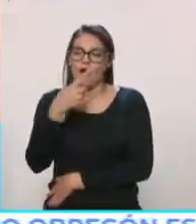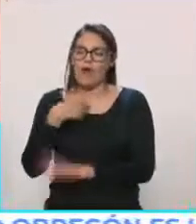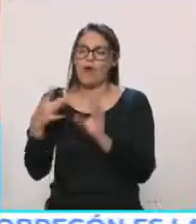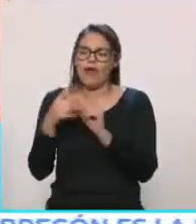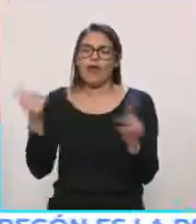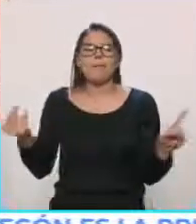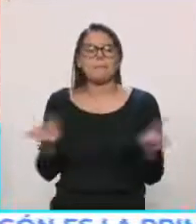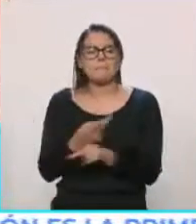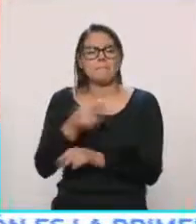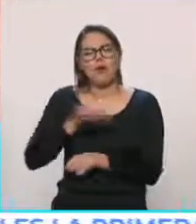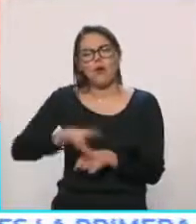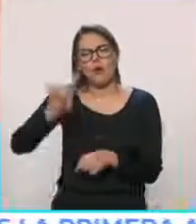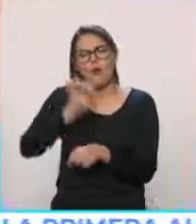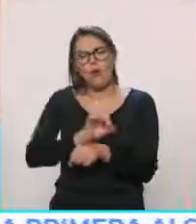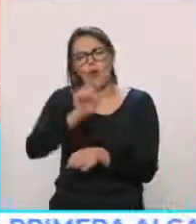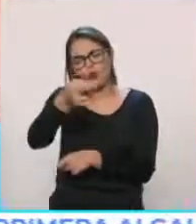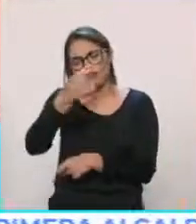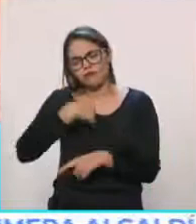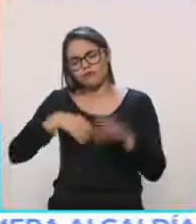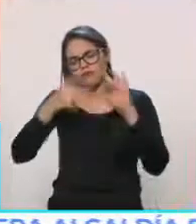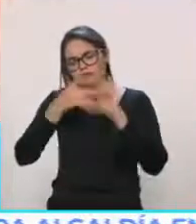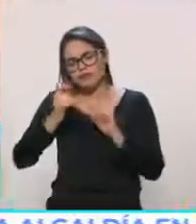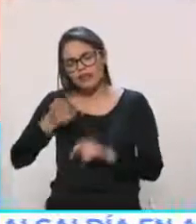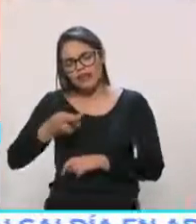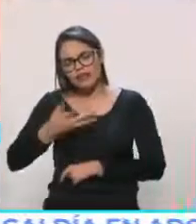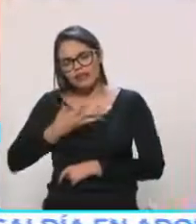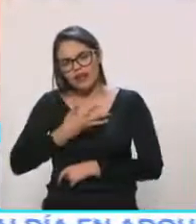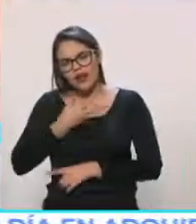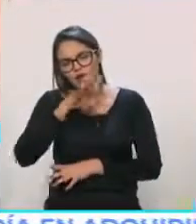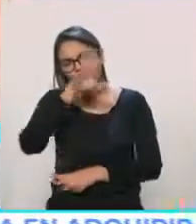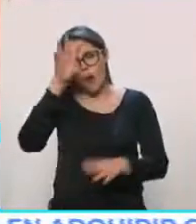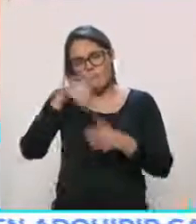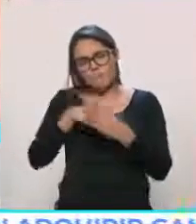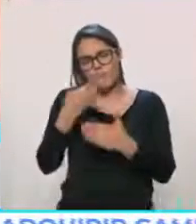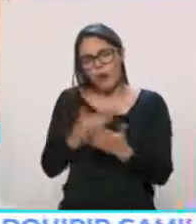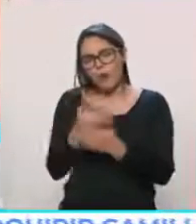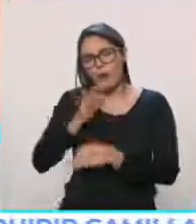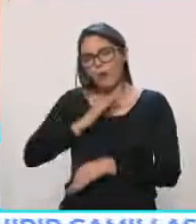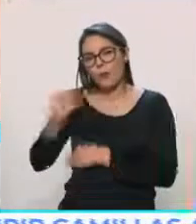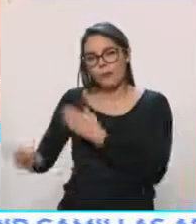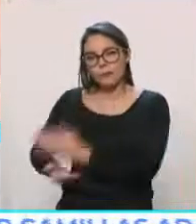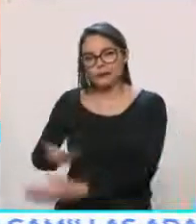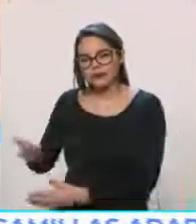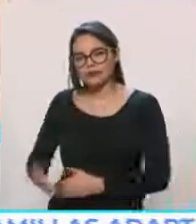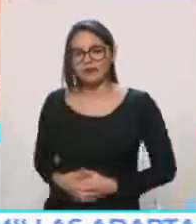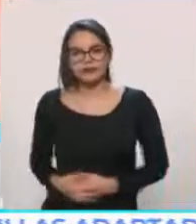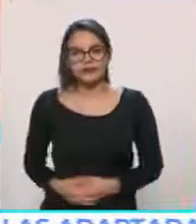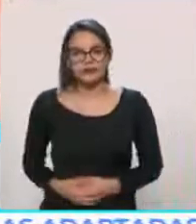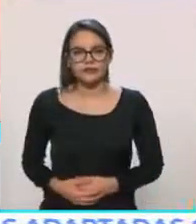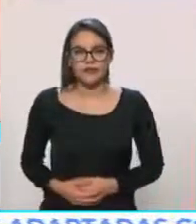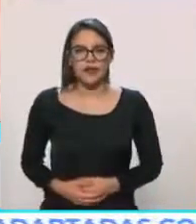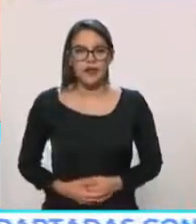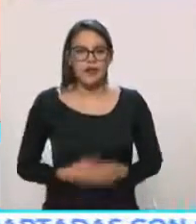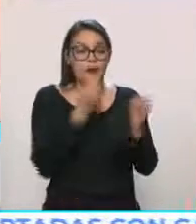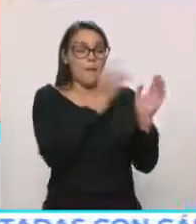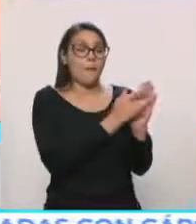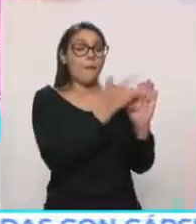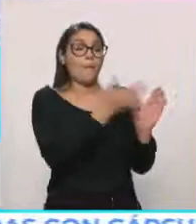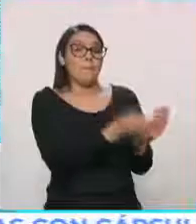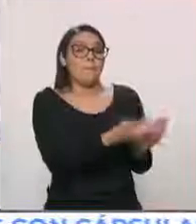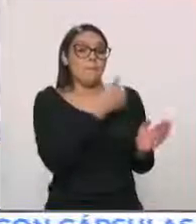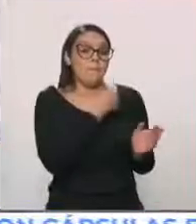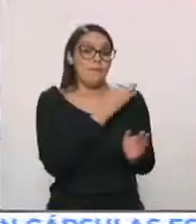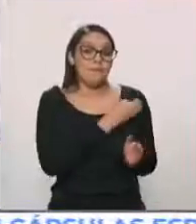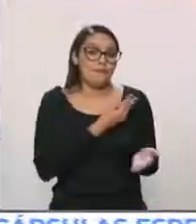Alas y Raíces. Buenos días, pues muchas gracias por el espacio para poder dar a conocer esta campaña que se